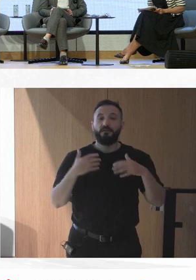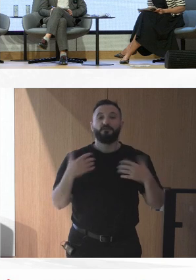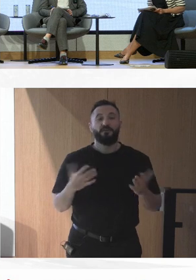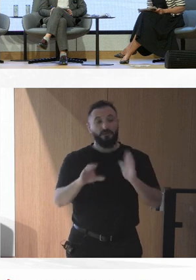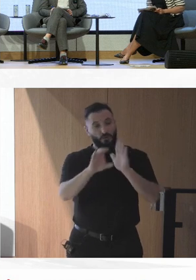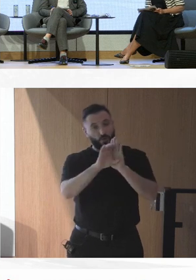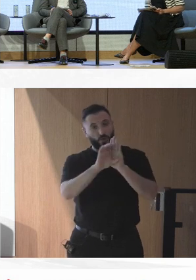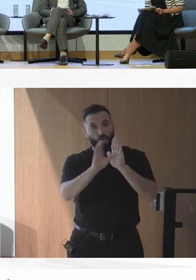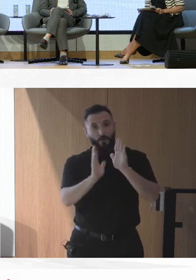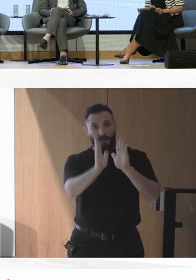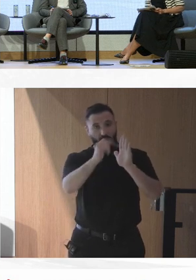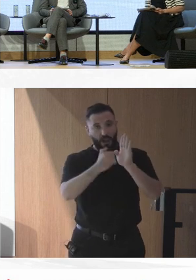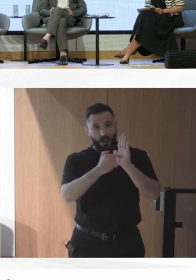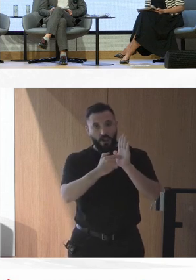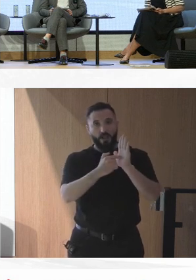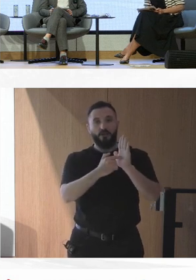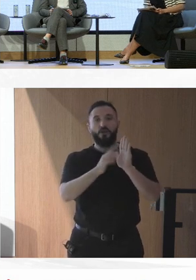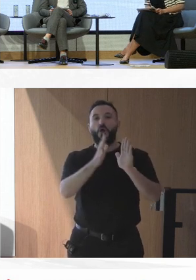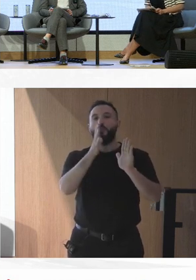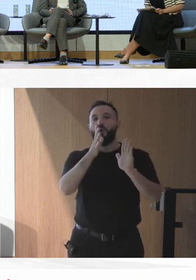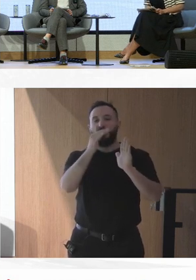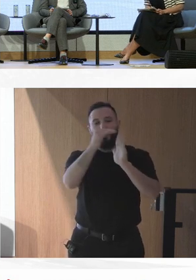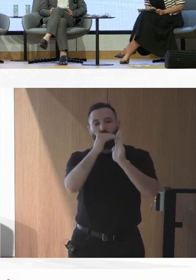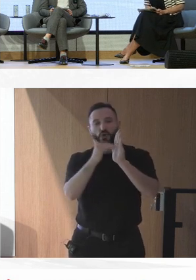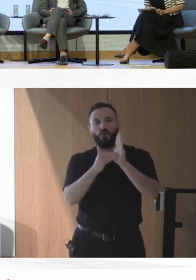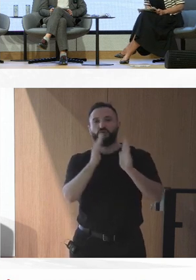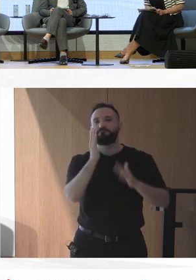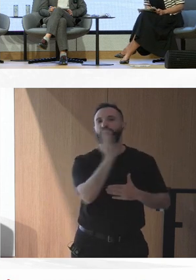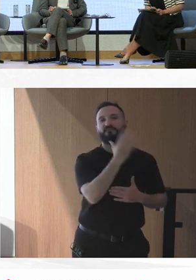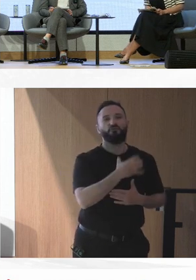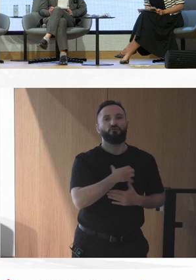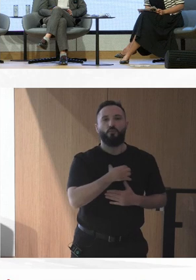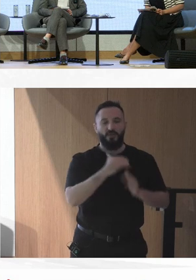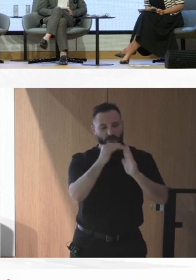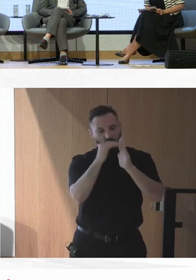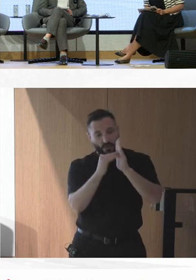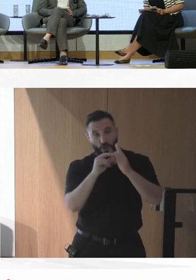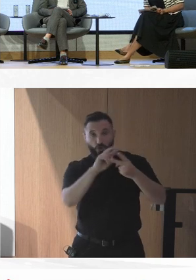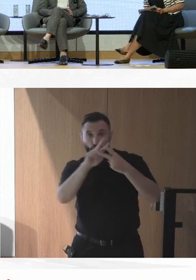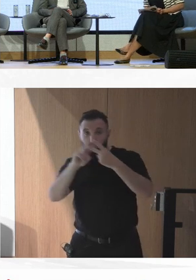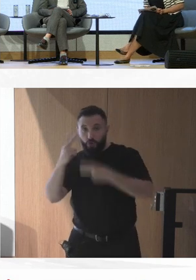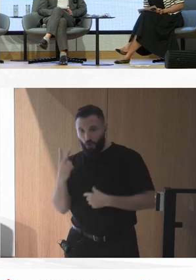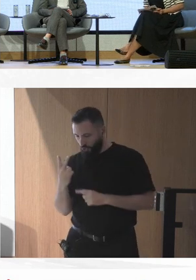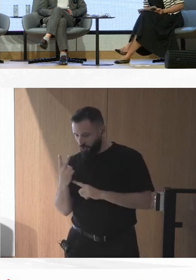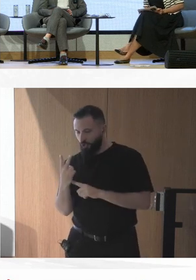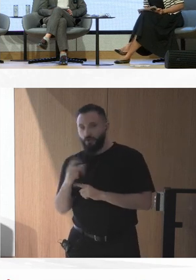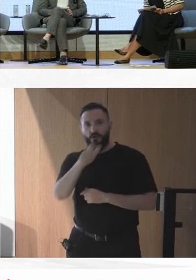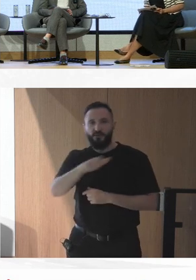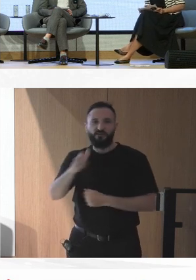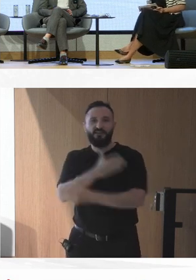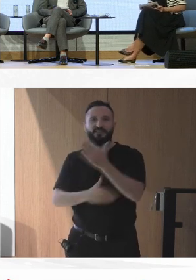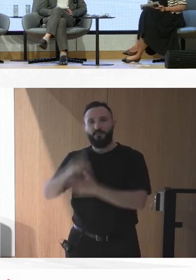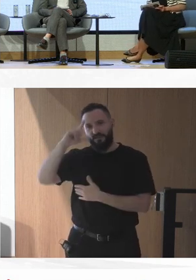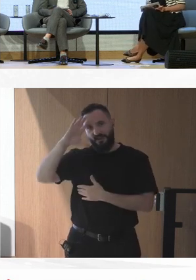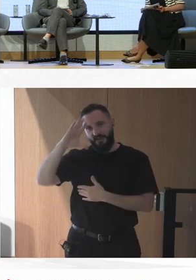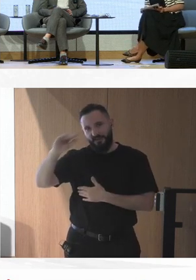Código Penal tenemos unas causas de inimputabilidad y dos de ellas pues, directamente afectan, ¿no?, a las personas con discapacidad